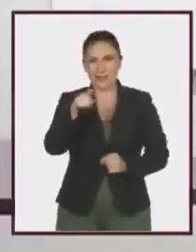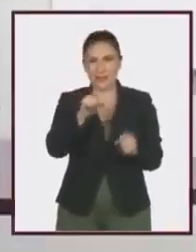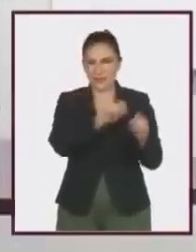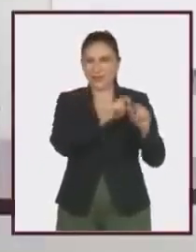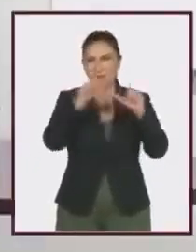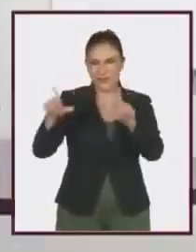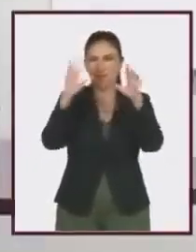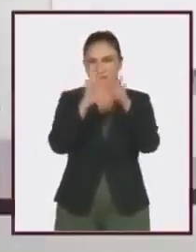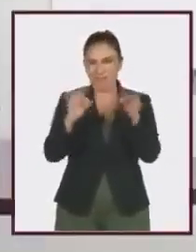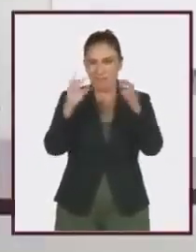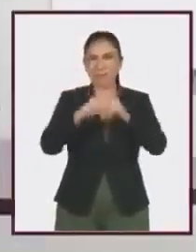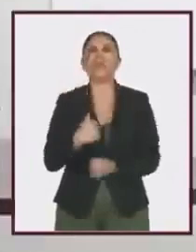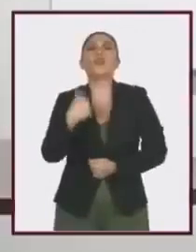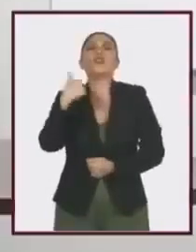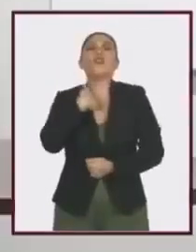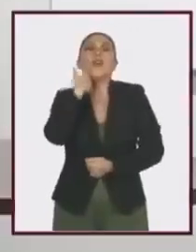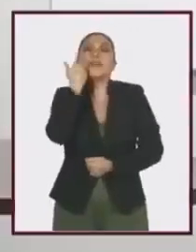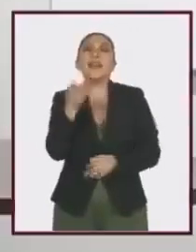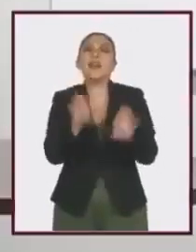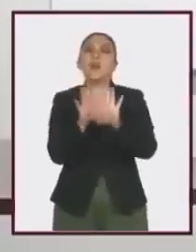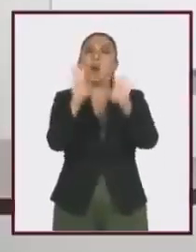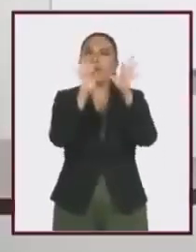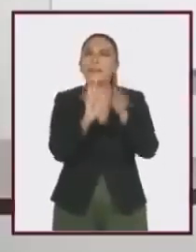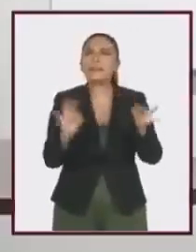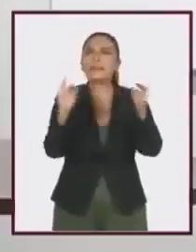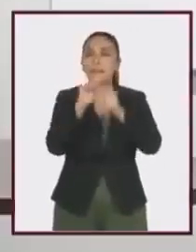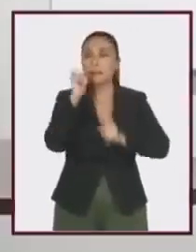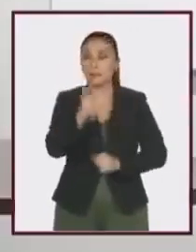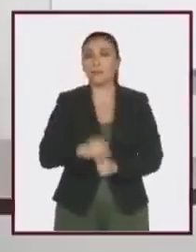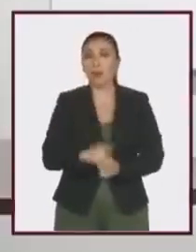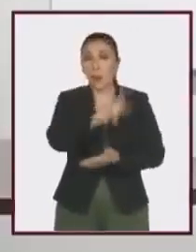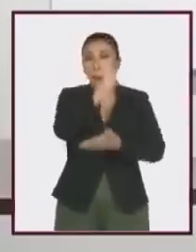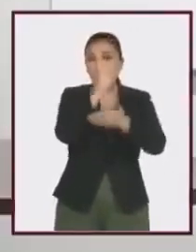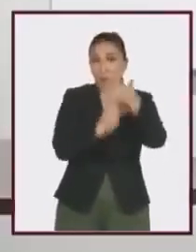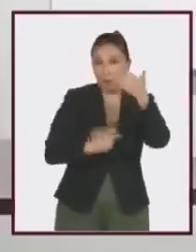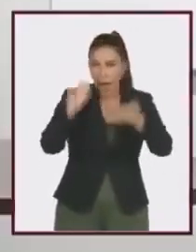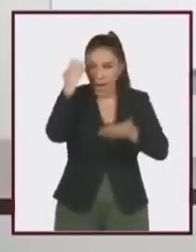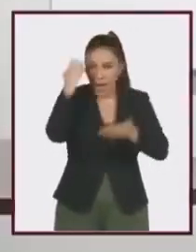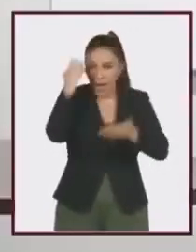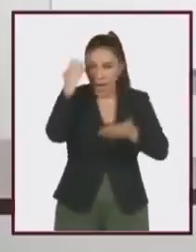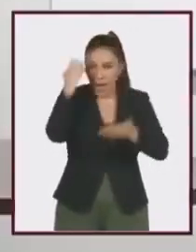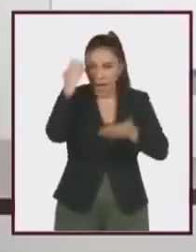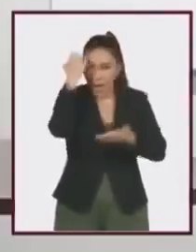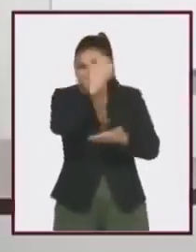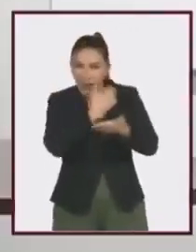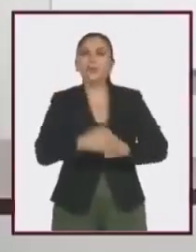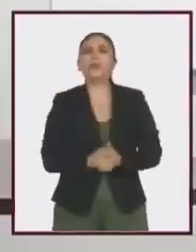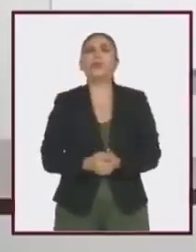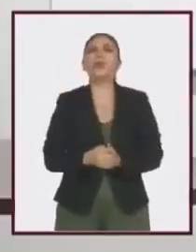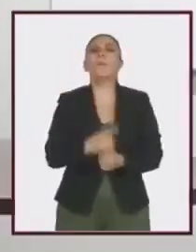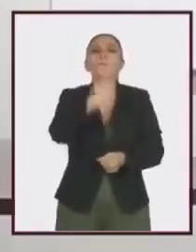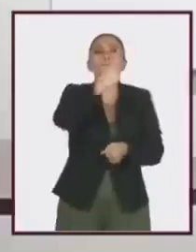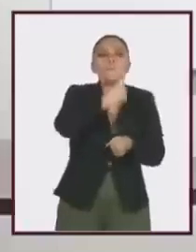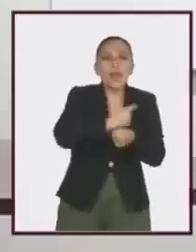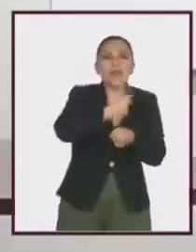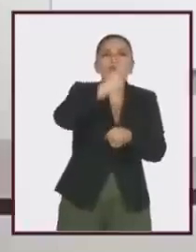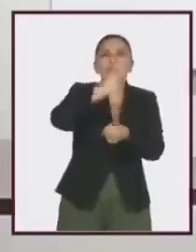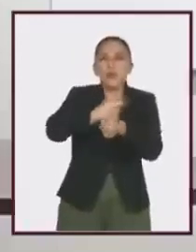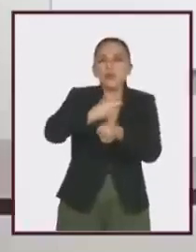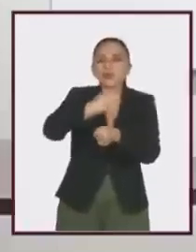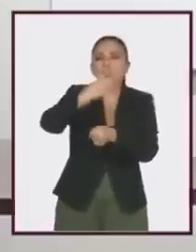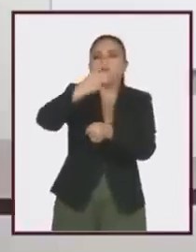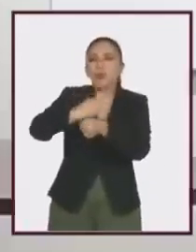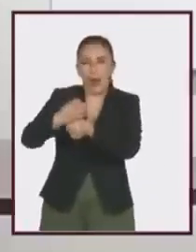anteriormente, yo trataba de explicar que el programa analítico es por grado y se van integrando